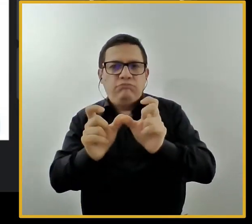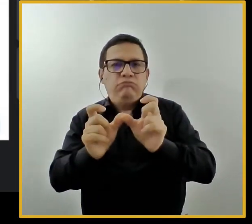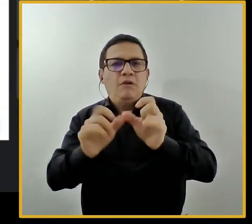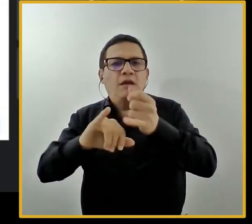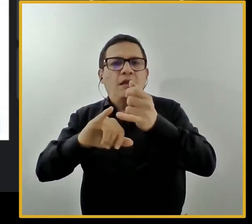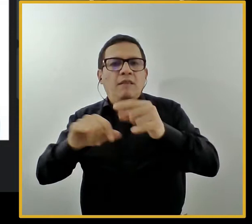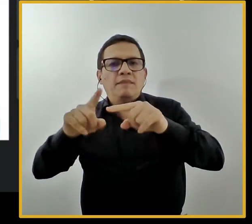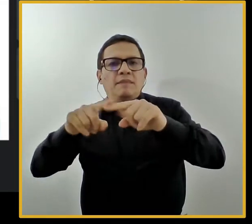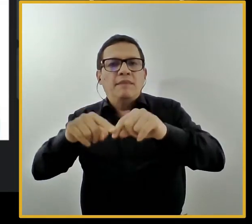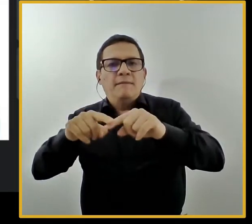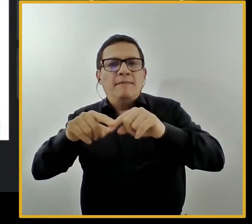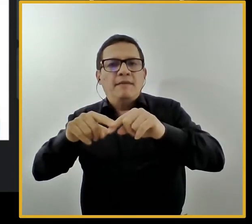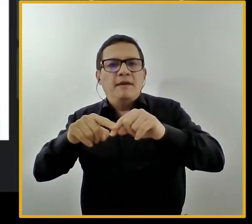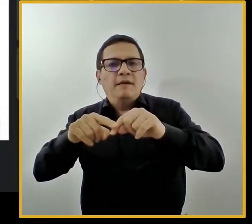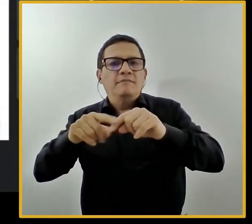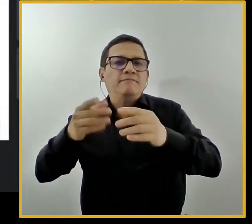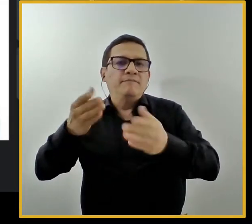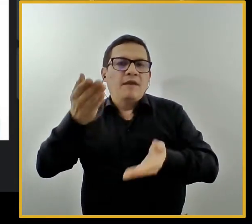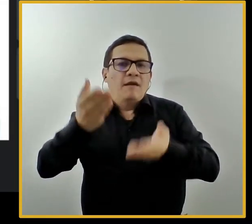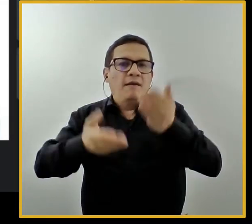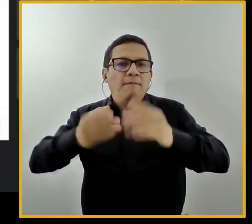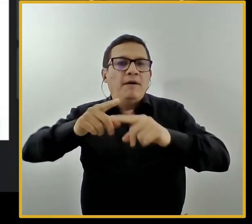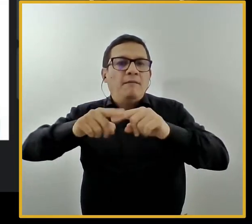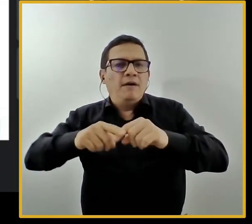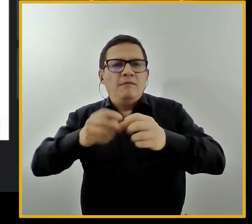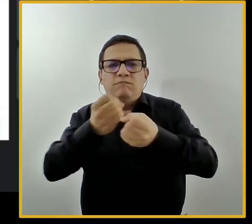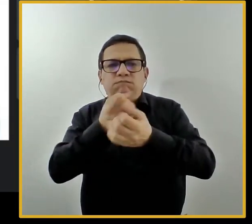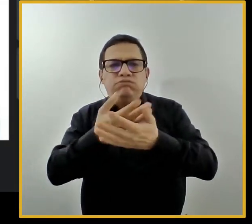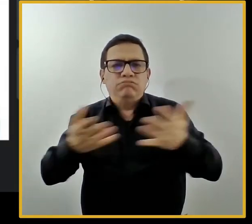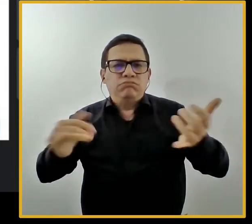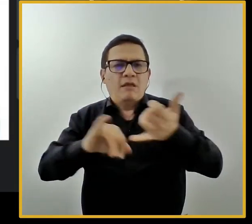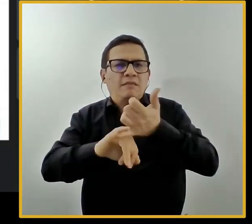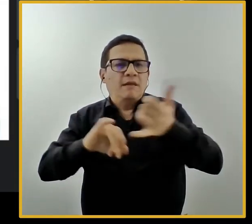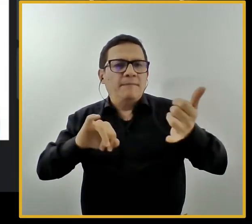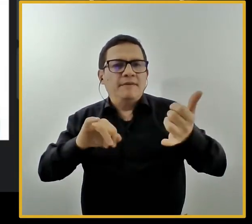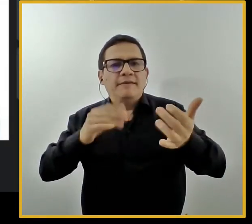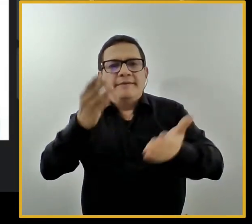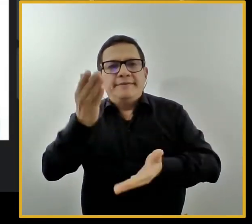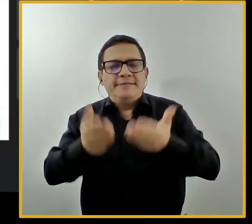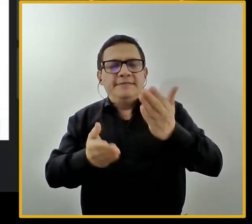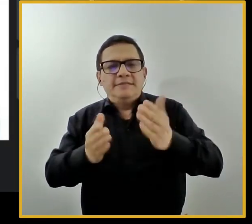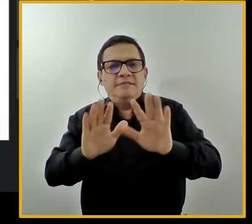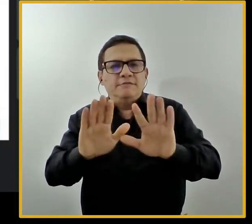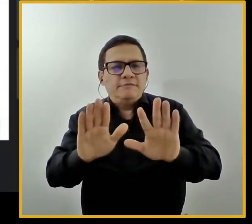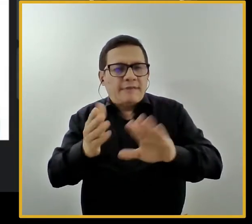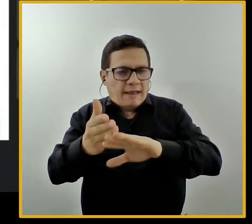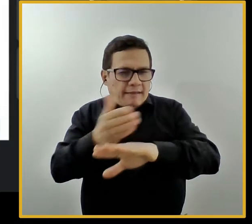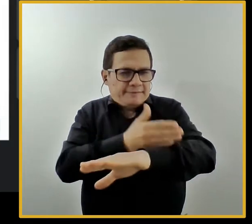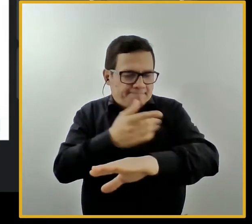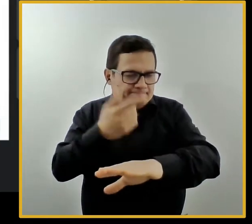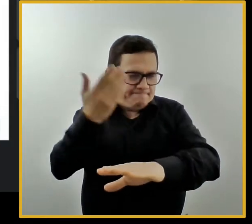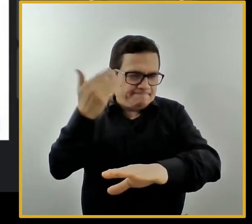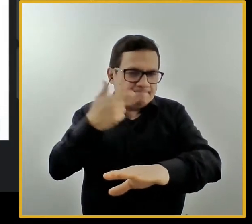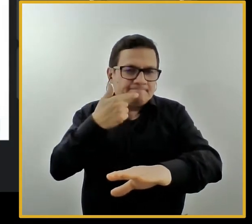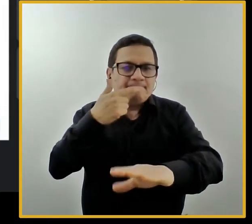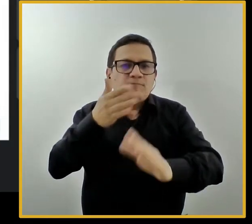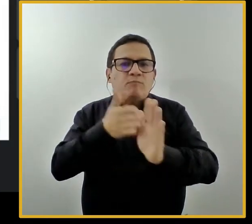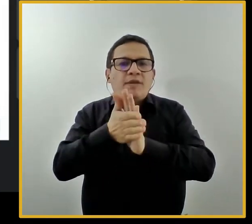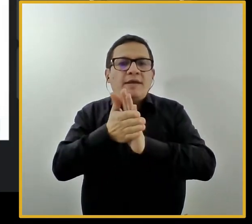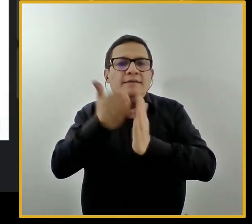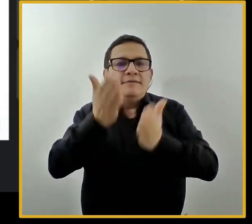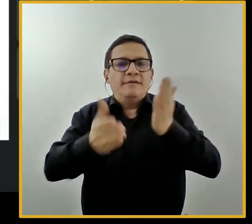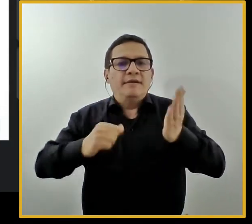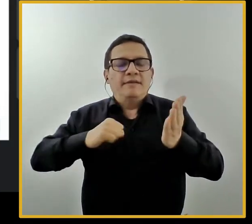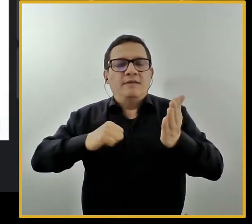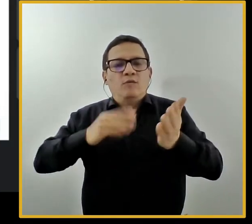dependientes, esas variables o variables que pueda tener allí, porque como habíamos mencionado anteriormente, pues se